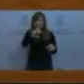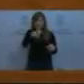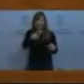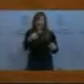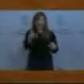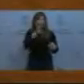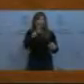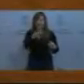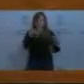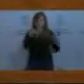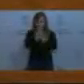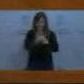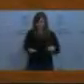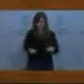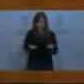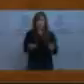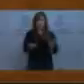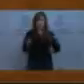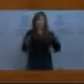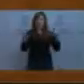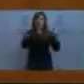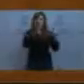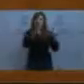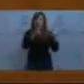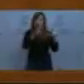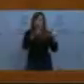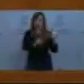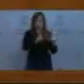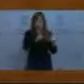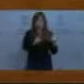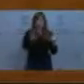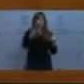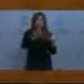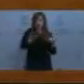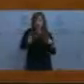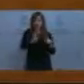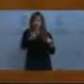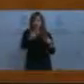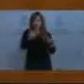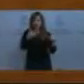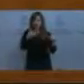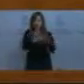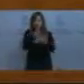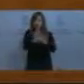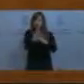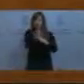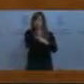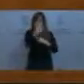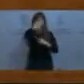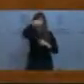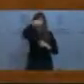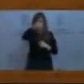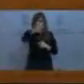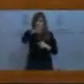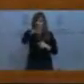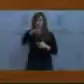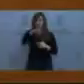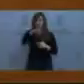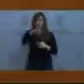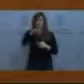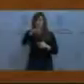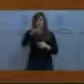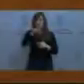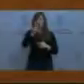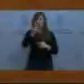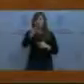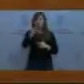la razón. El área 1 y el área 2 son las dos únicas áreas que tienen una UBI